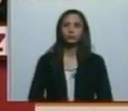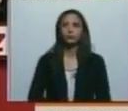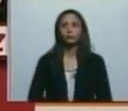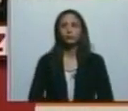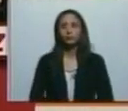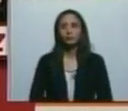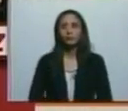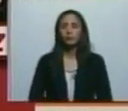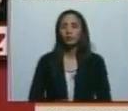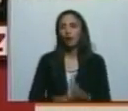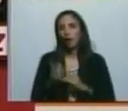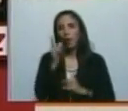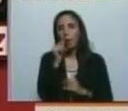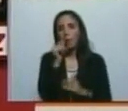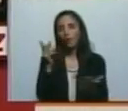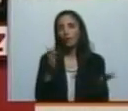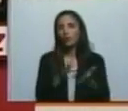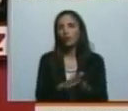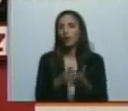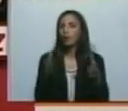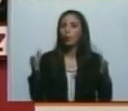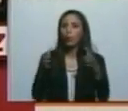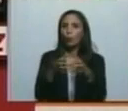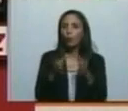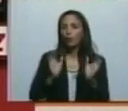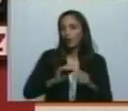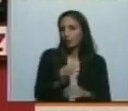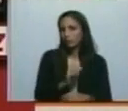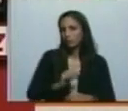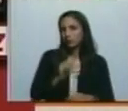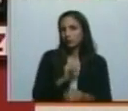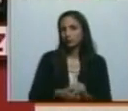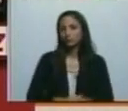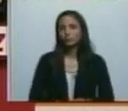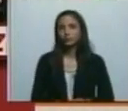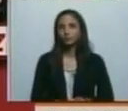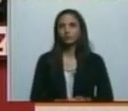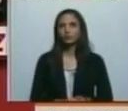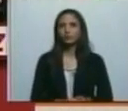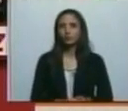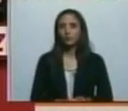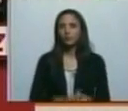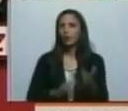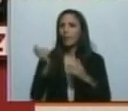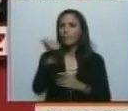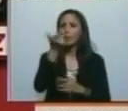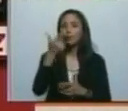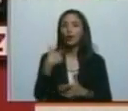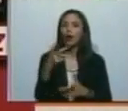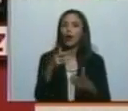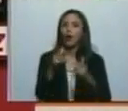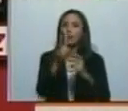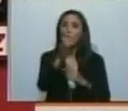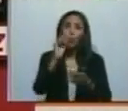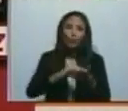23 de enero y conoce a Jaiker. Y lo manda a buscar, y Jaiker fue a hablar dos veces con